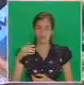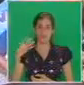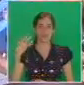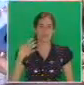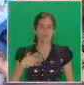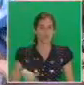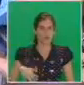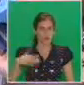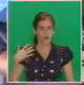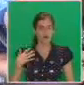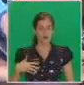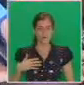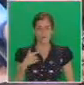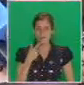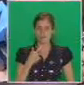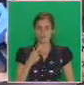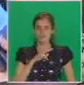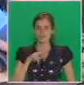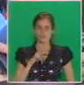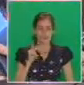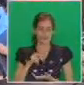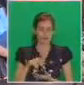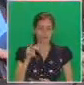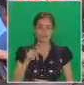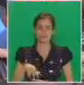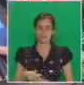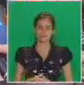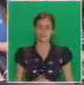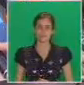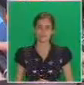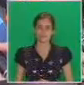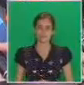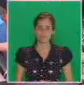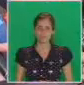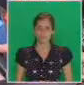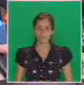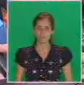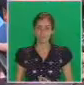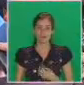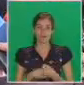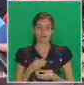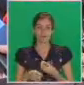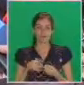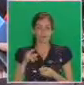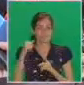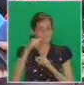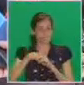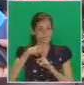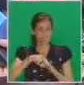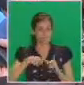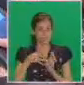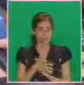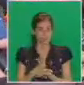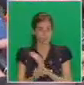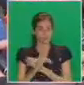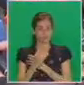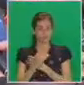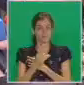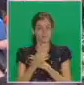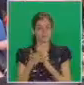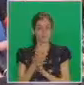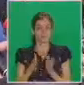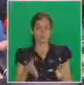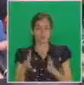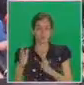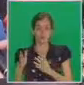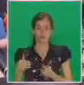exabrupta. Y sí, bueno, nos encontramos acá también para hacer hincapié en los daños ocultos de las torres que ya han